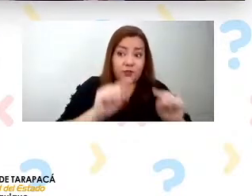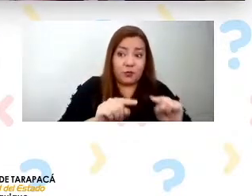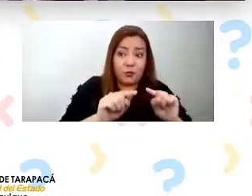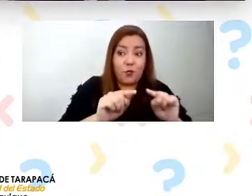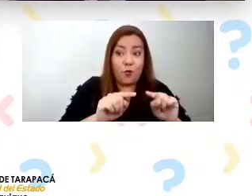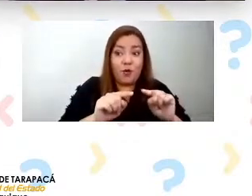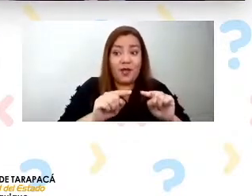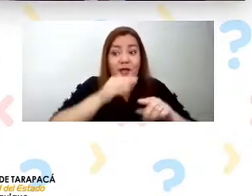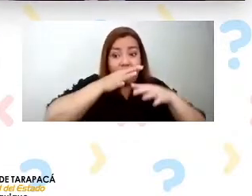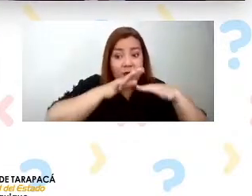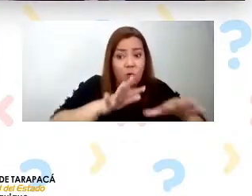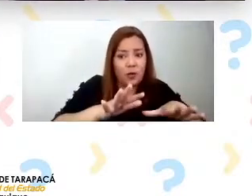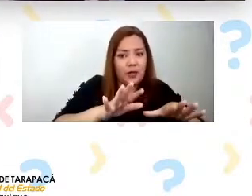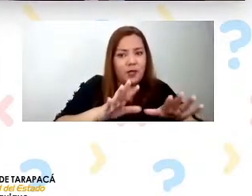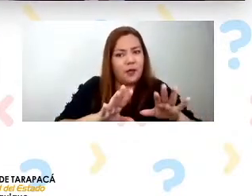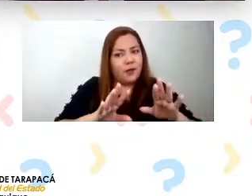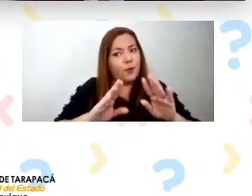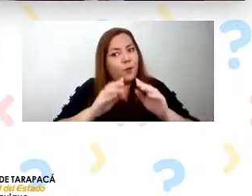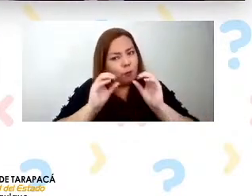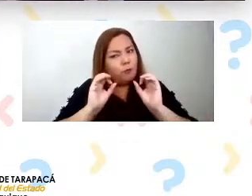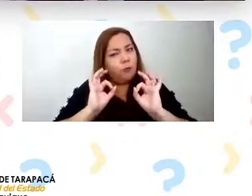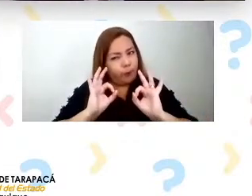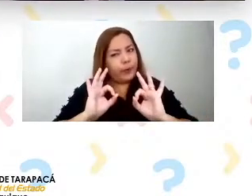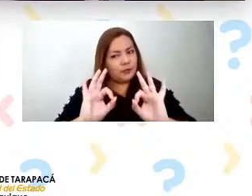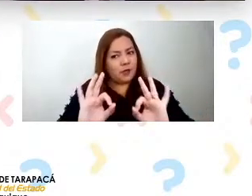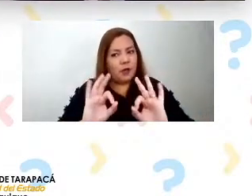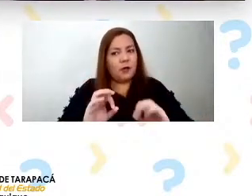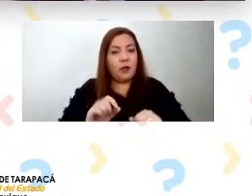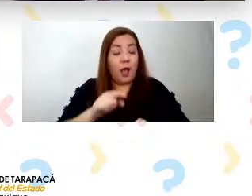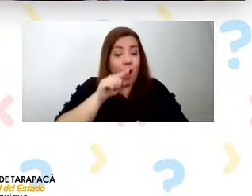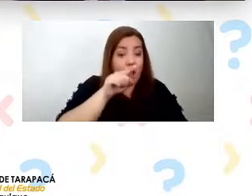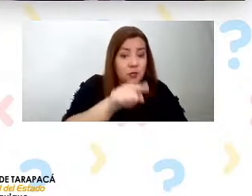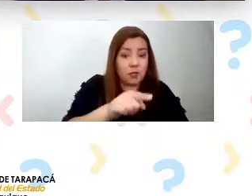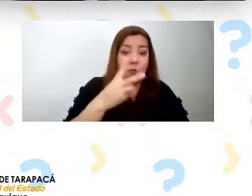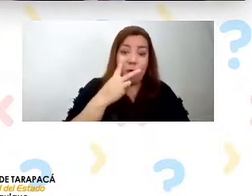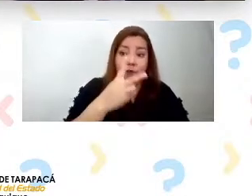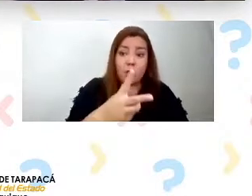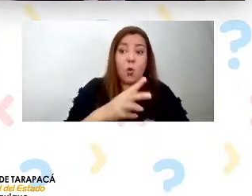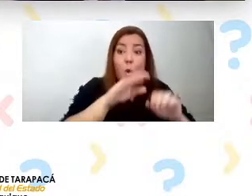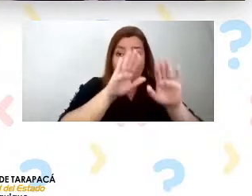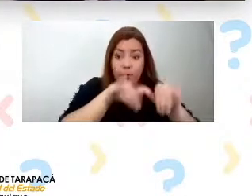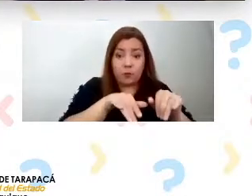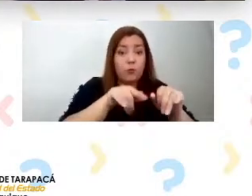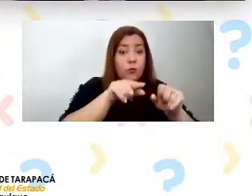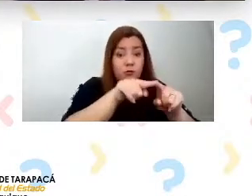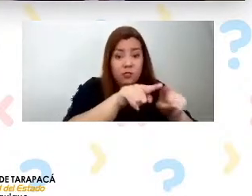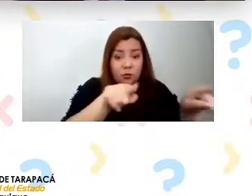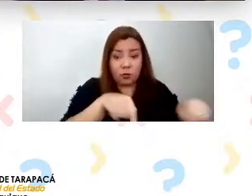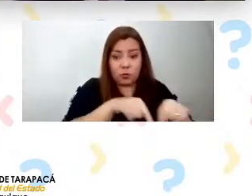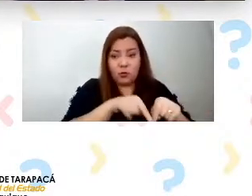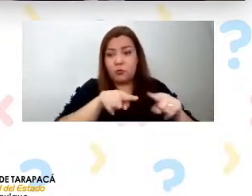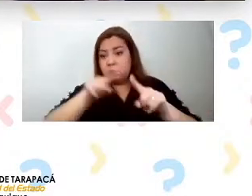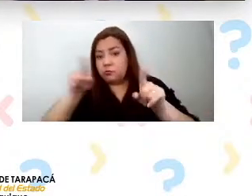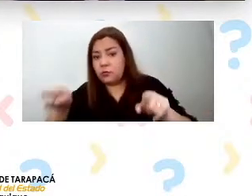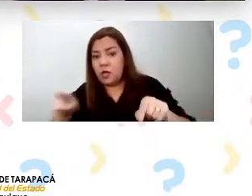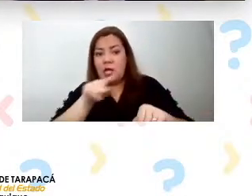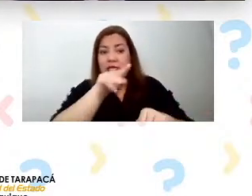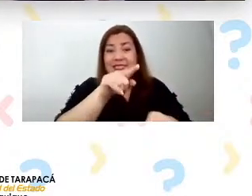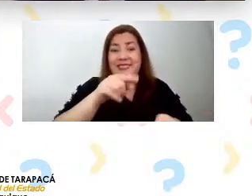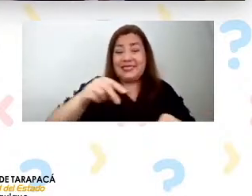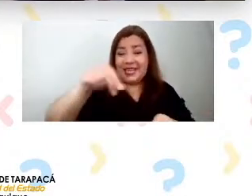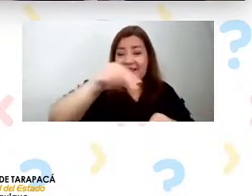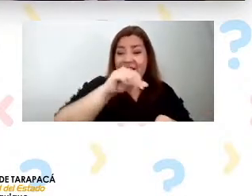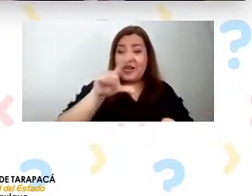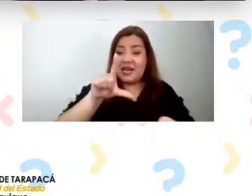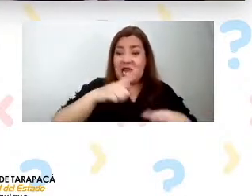peculiar en el altiplano. Acá podemos ver de un mismo sector, ¿no? Este es el Salar Lagunilla. En el año